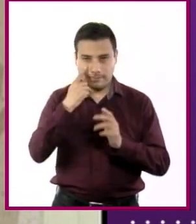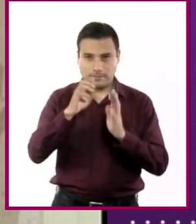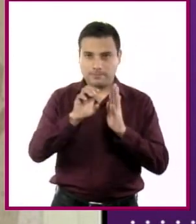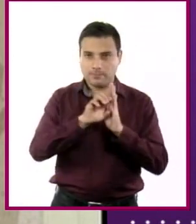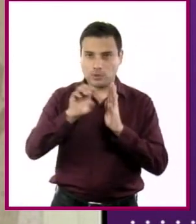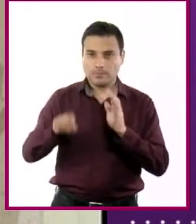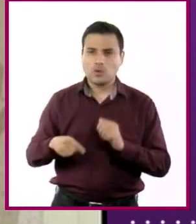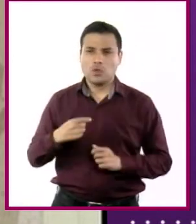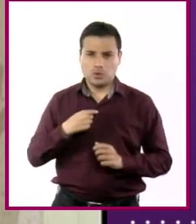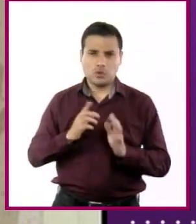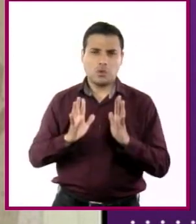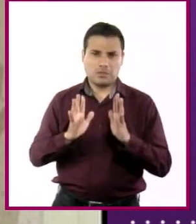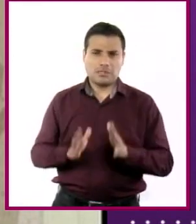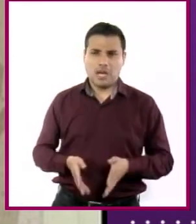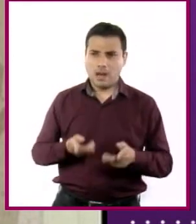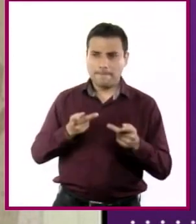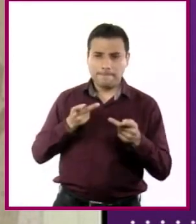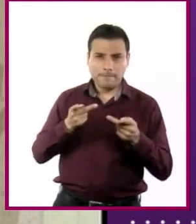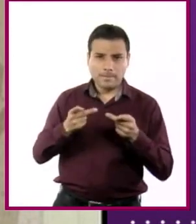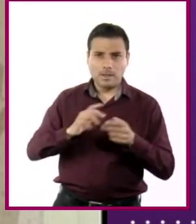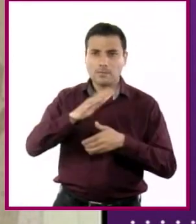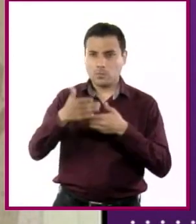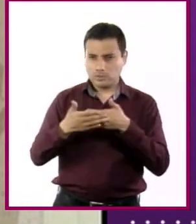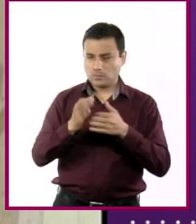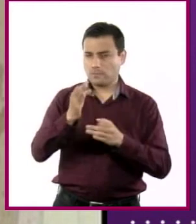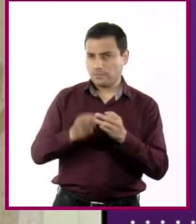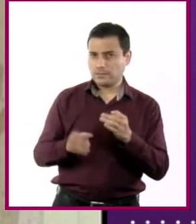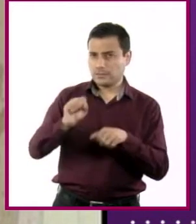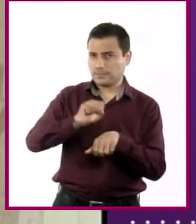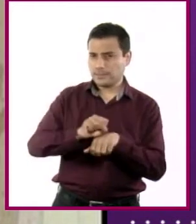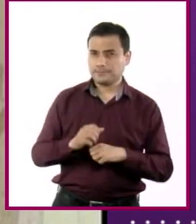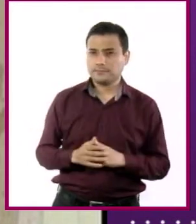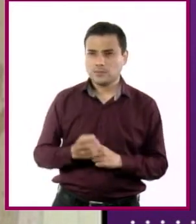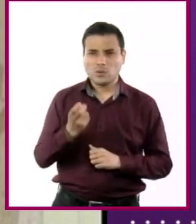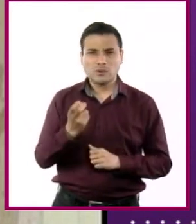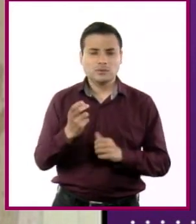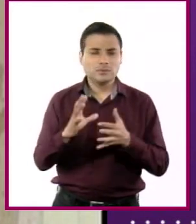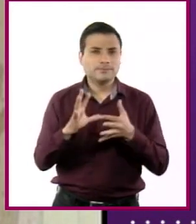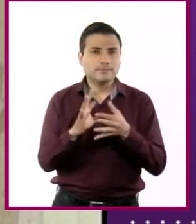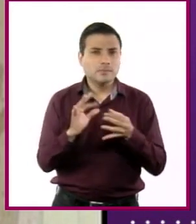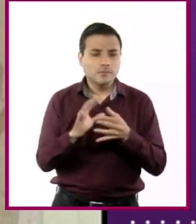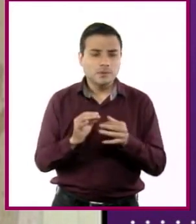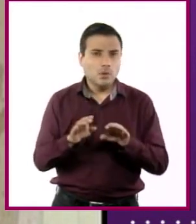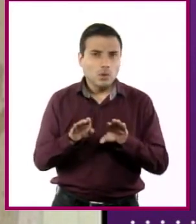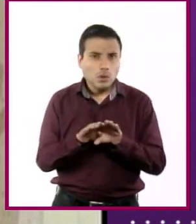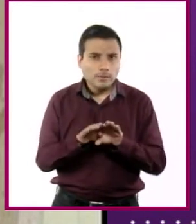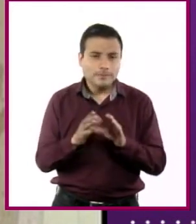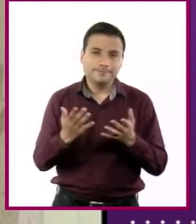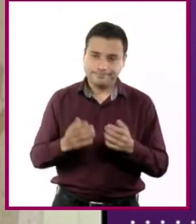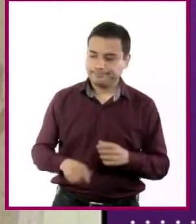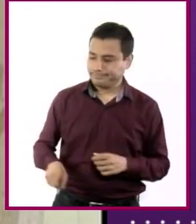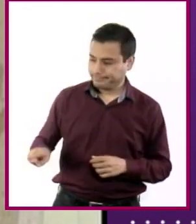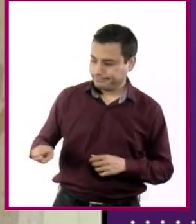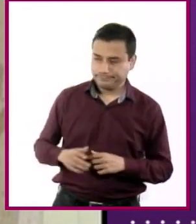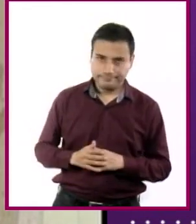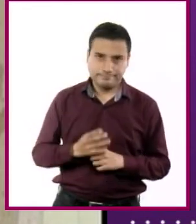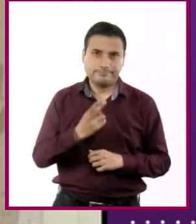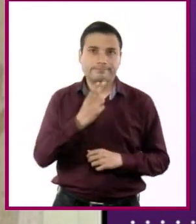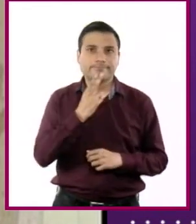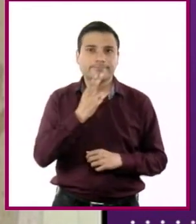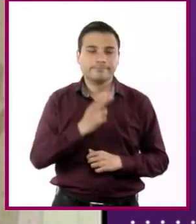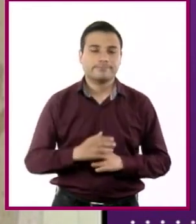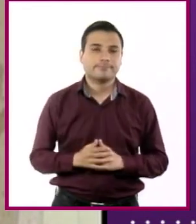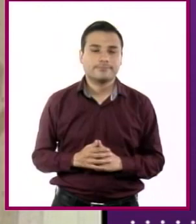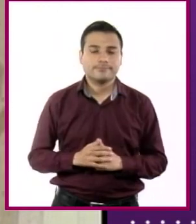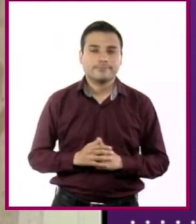ya planeé lo que Alex y yo haremos el fin de semana. Para hablar de estos planes, usamos la forma be going to.